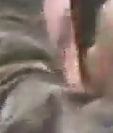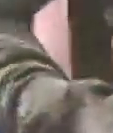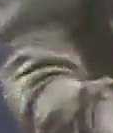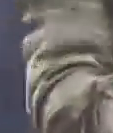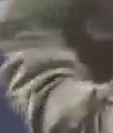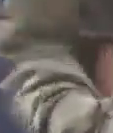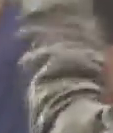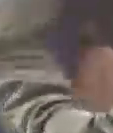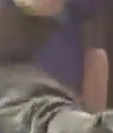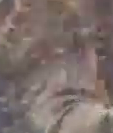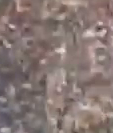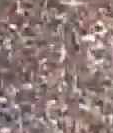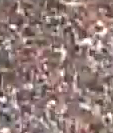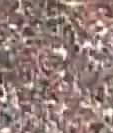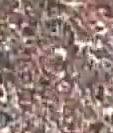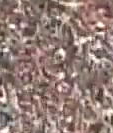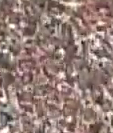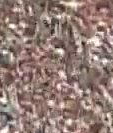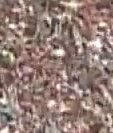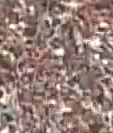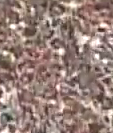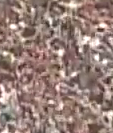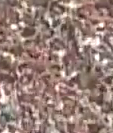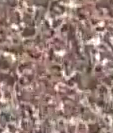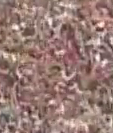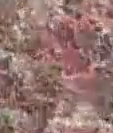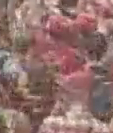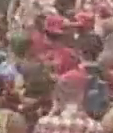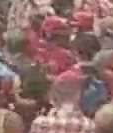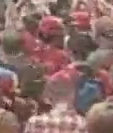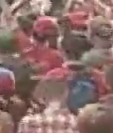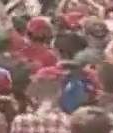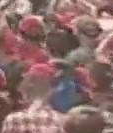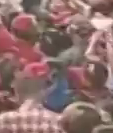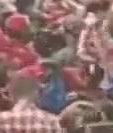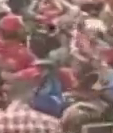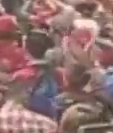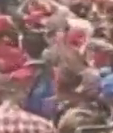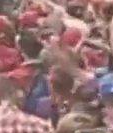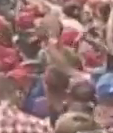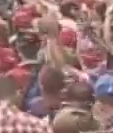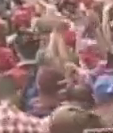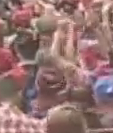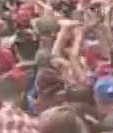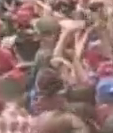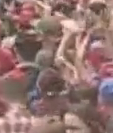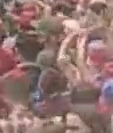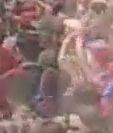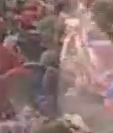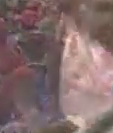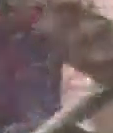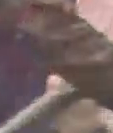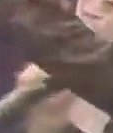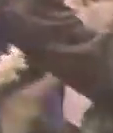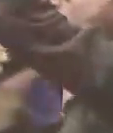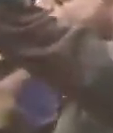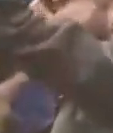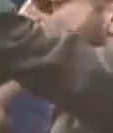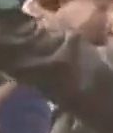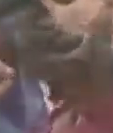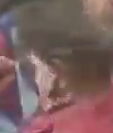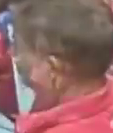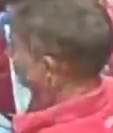el hombre que representa la esperanza en el futuro siempre 100 sobre el hombre de ideales puro esta unidad es y